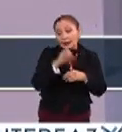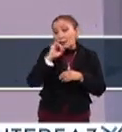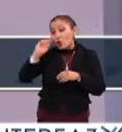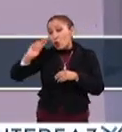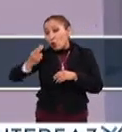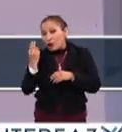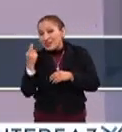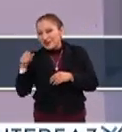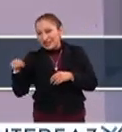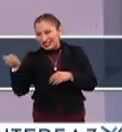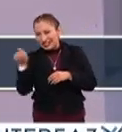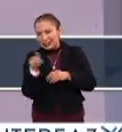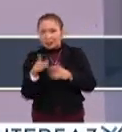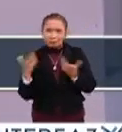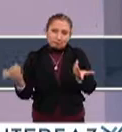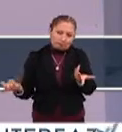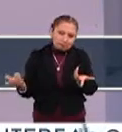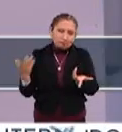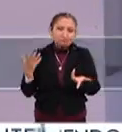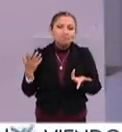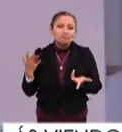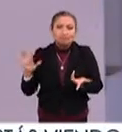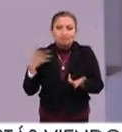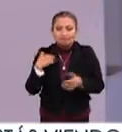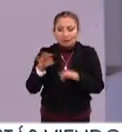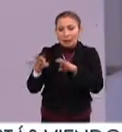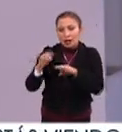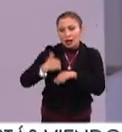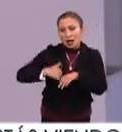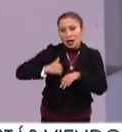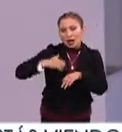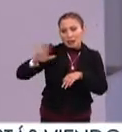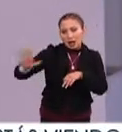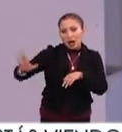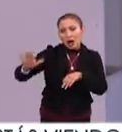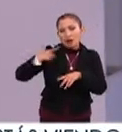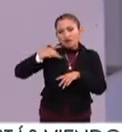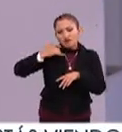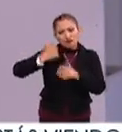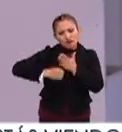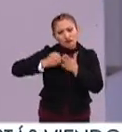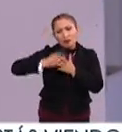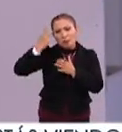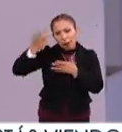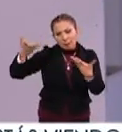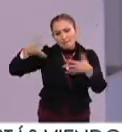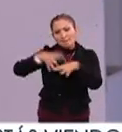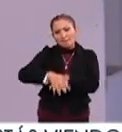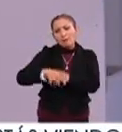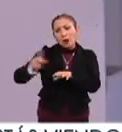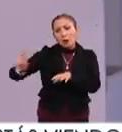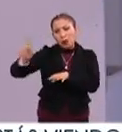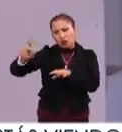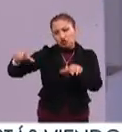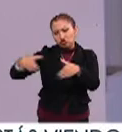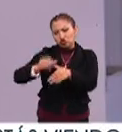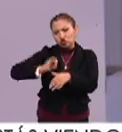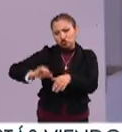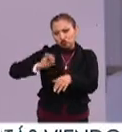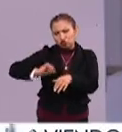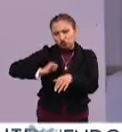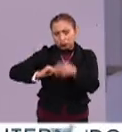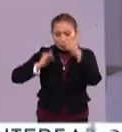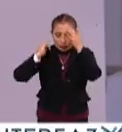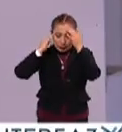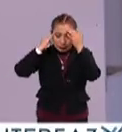las universidades pues funcionarios canadienses que están luchando también por la integración de los pueblos originarios, ¿qué